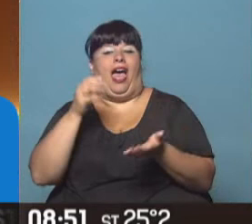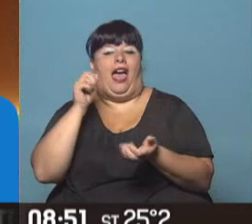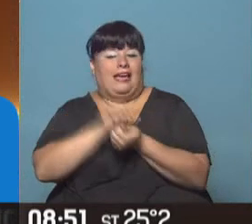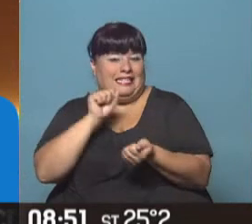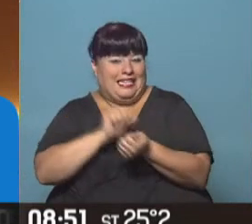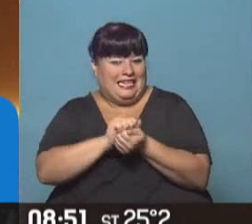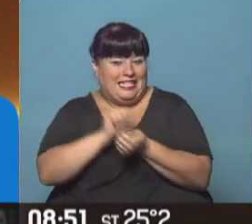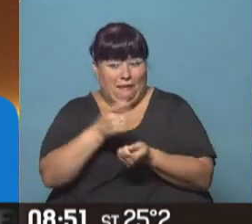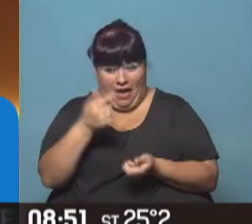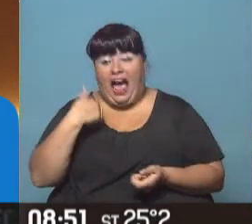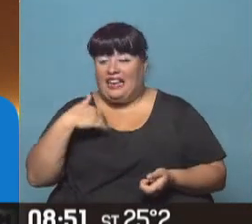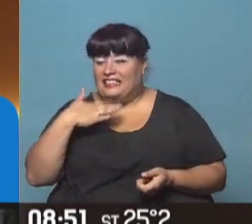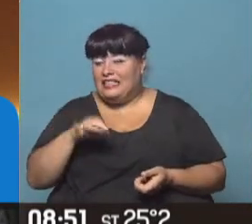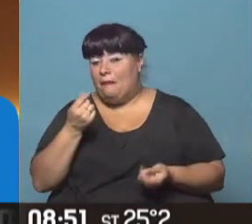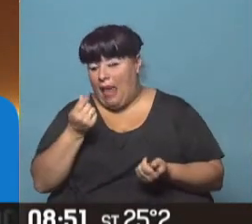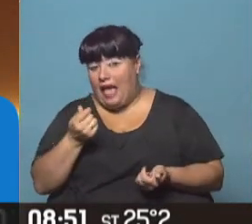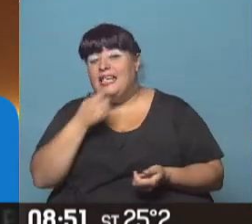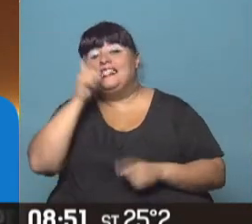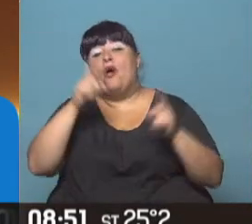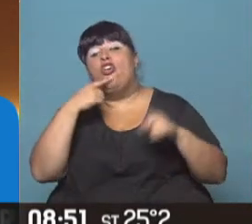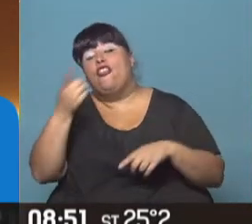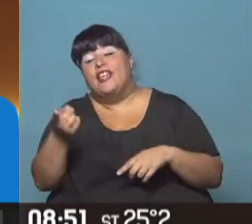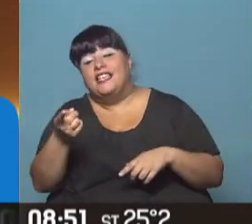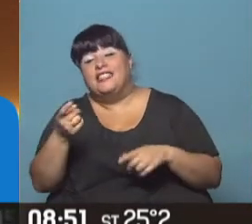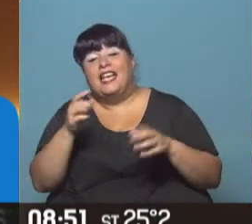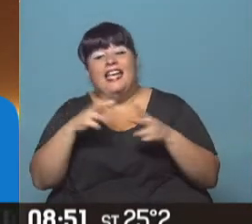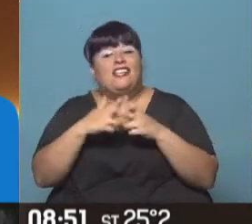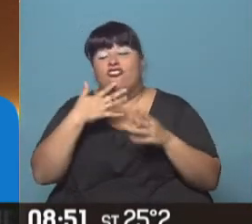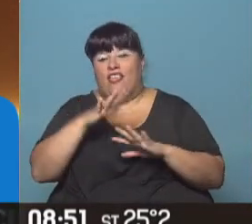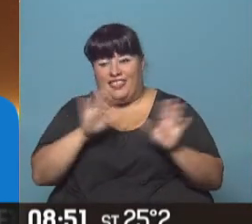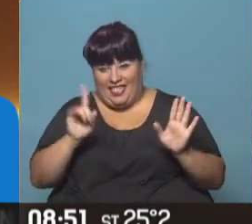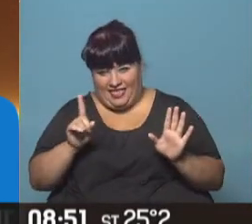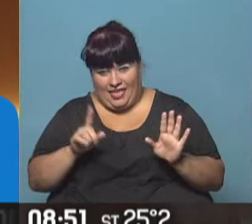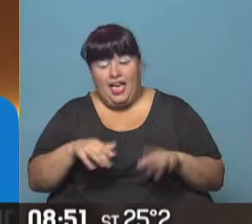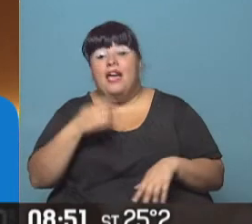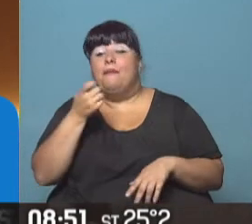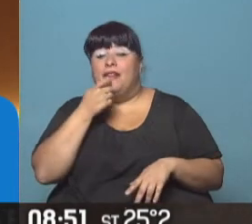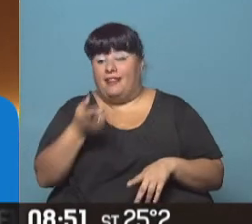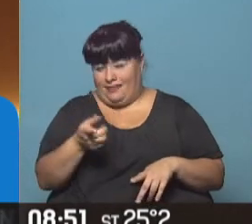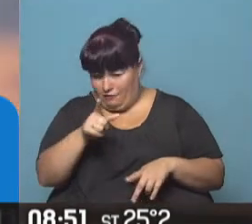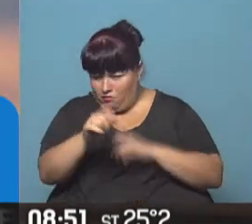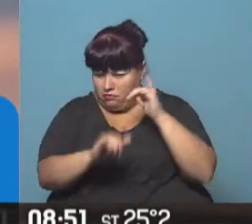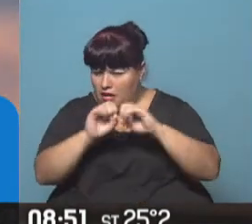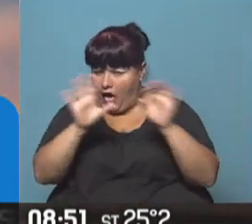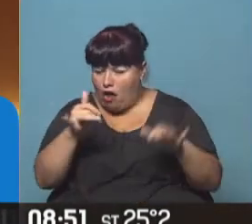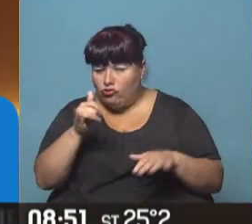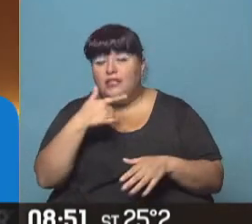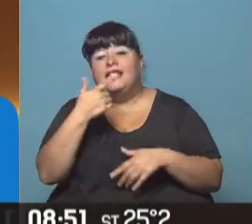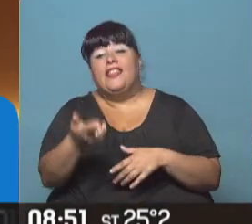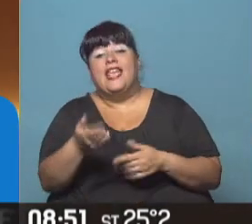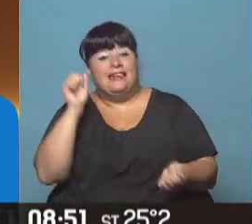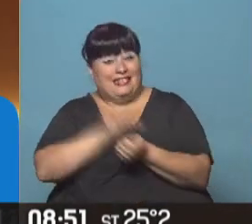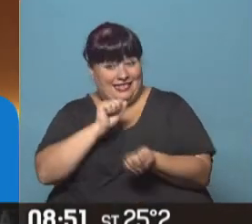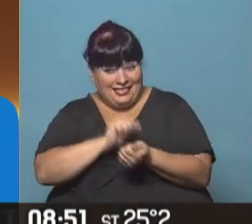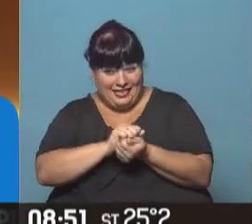eso sí lo entienden los argentinos. Quizás si a uno habla demasiado técnico no nos entendemos. Pero si decimos, muy práctico al explicarlo, claro. Si decimos le damos